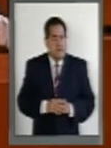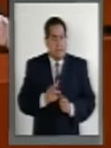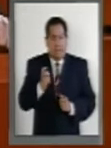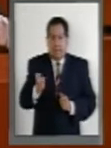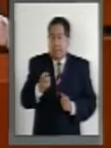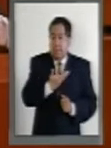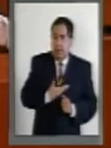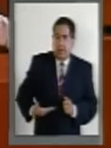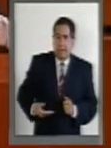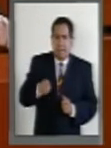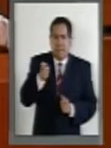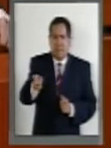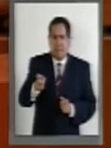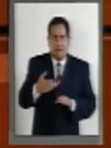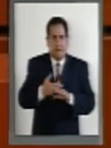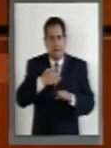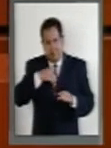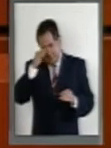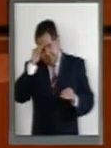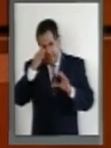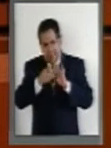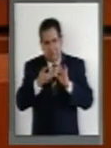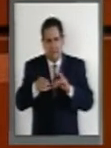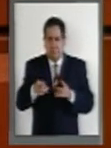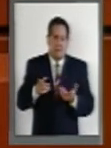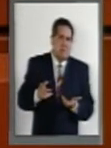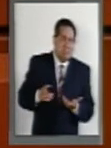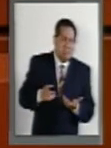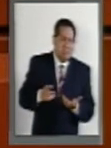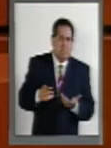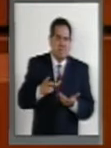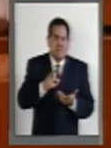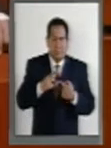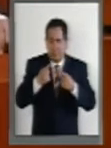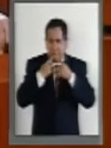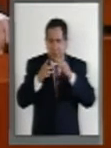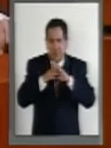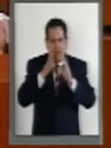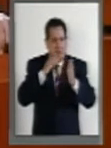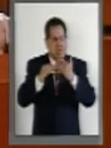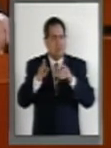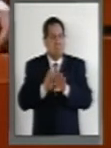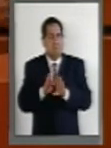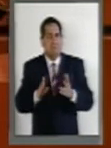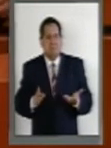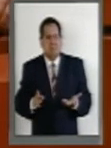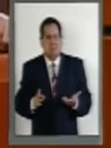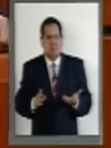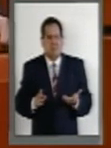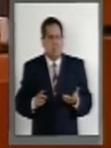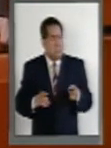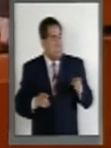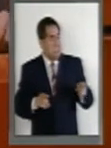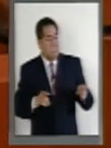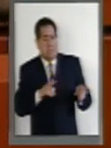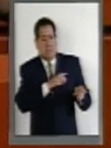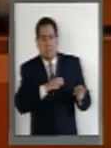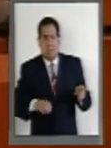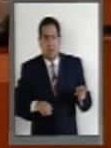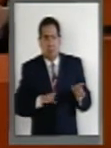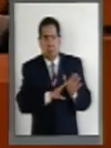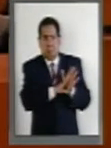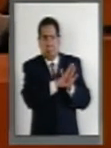una actitud premeditada, valorada, que ha sido el éxito de su crecimiento electoral. Por